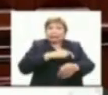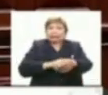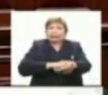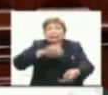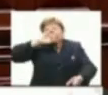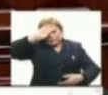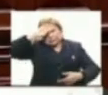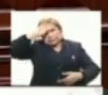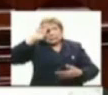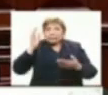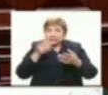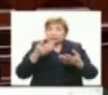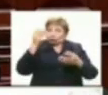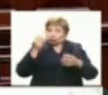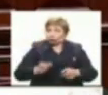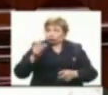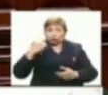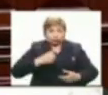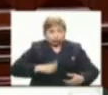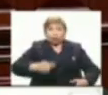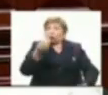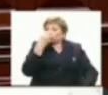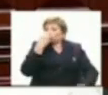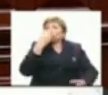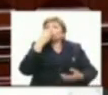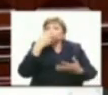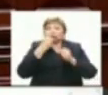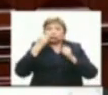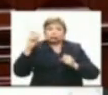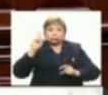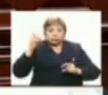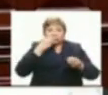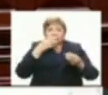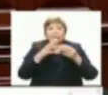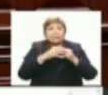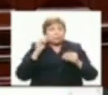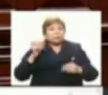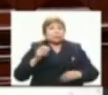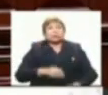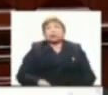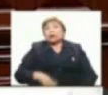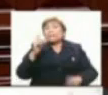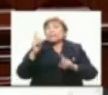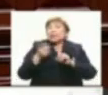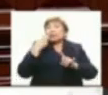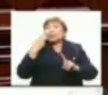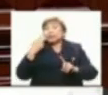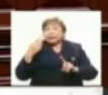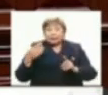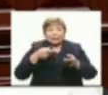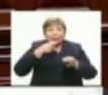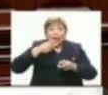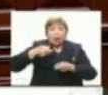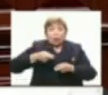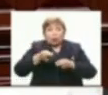permitiendo que nuestros hijos coman proteínas de gran calidad y ricas en hierro. Priorizar los proyectos de